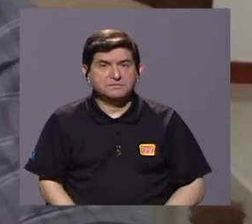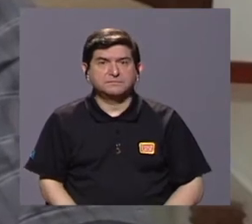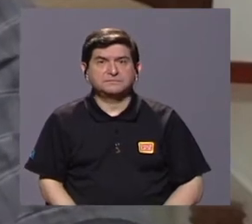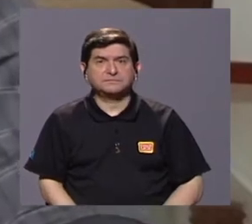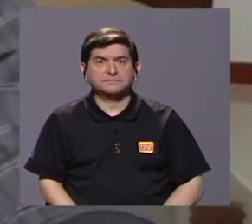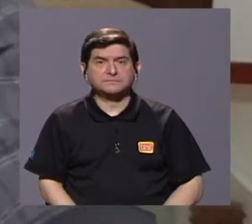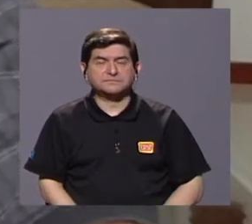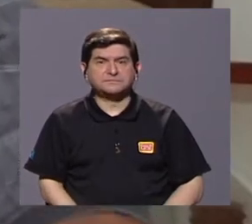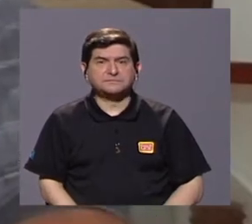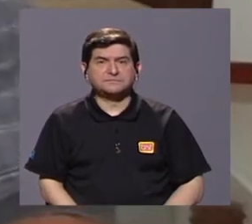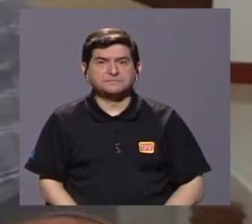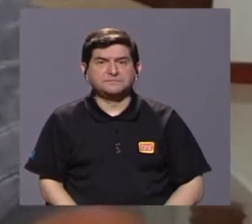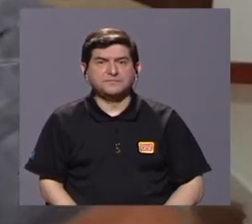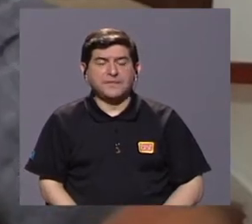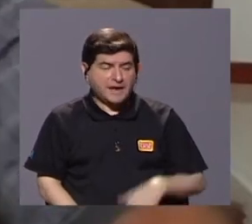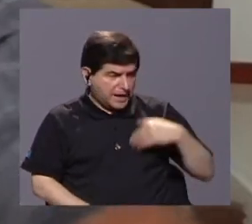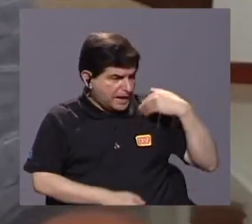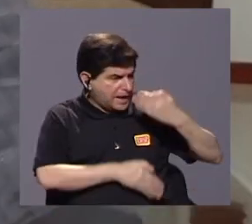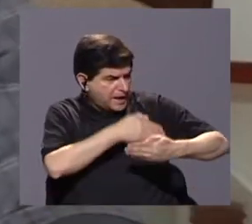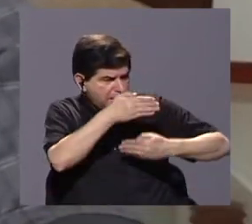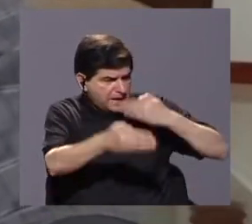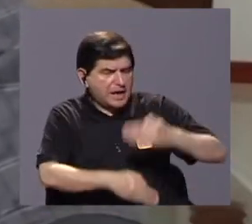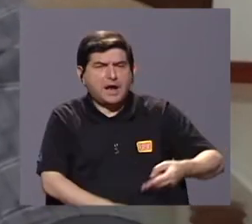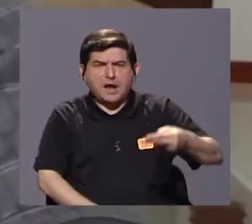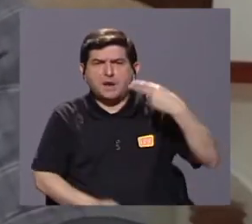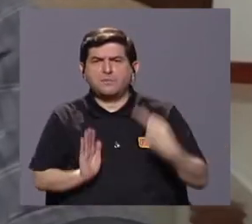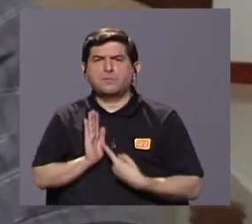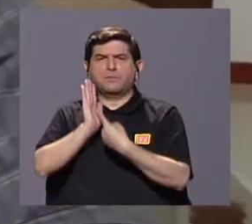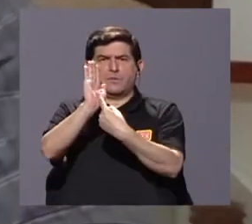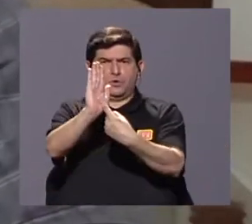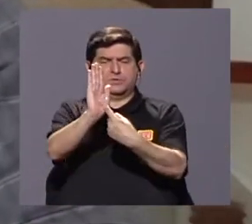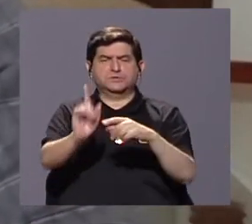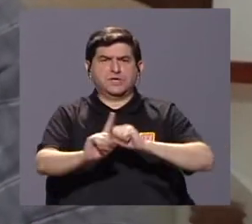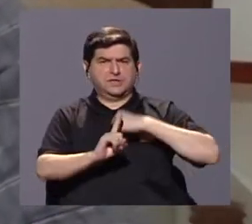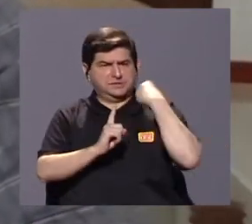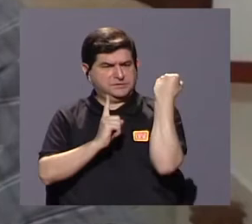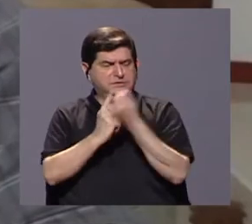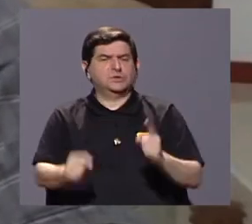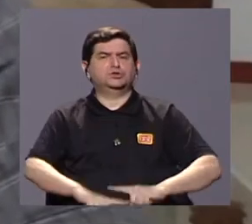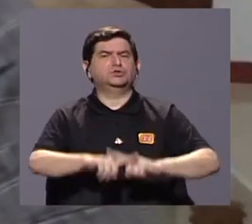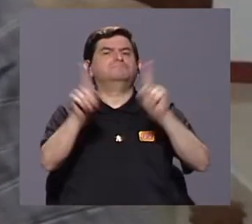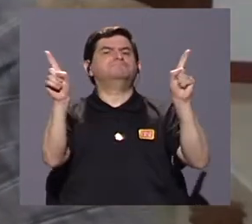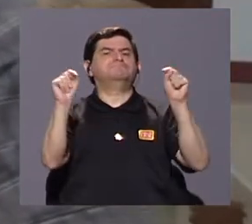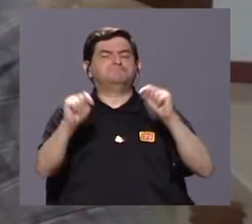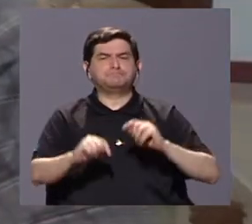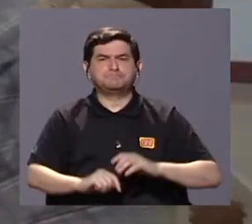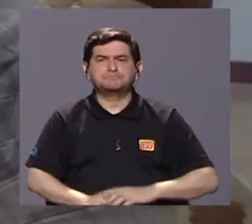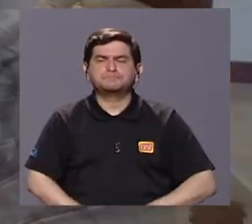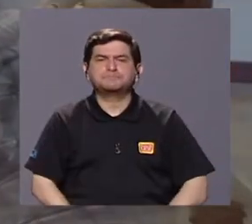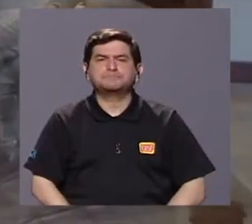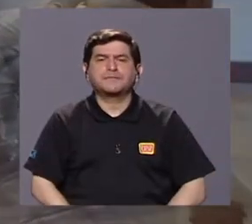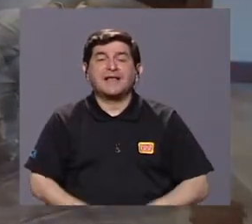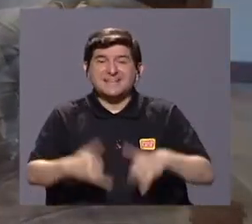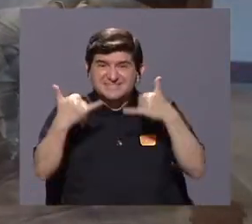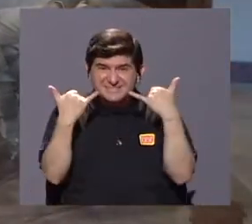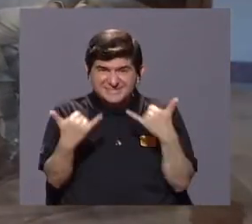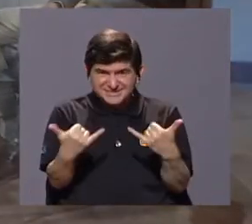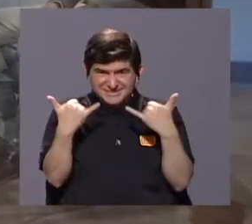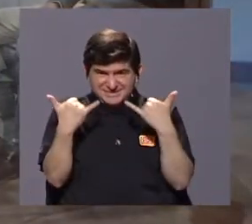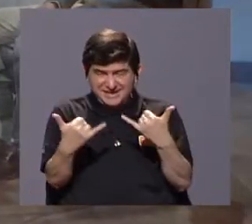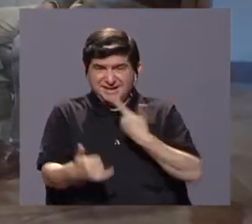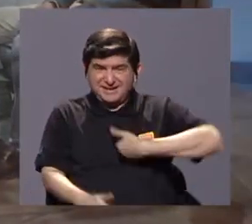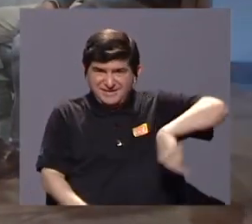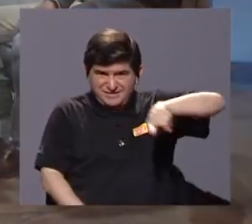lo que el curso de la historia nos está diciendo es una cosa completamente diferente. Ya estamos